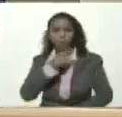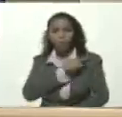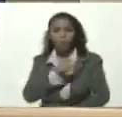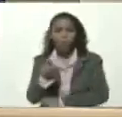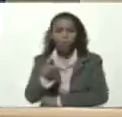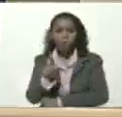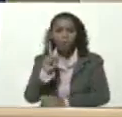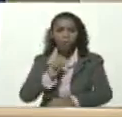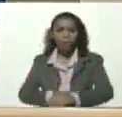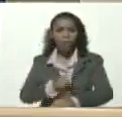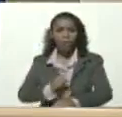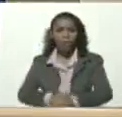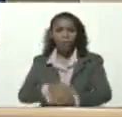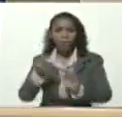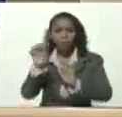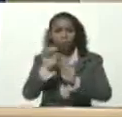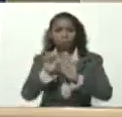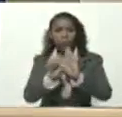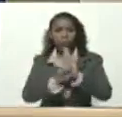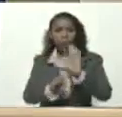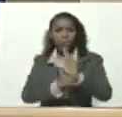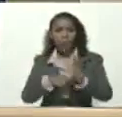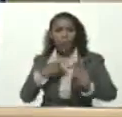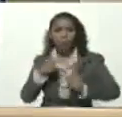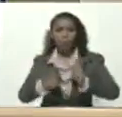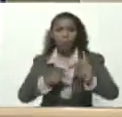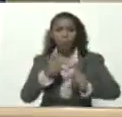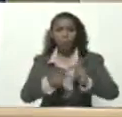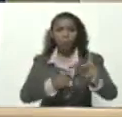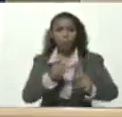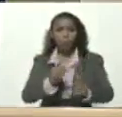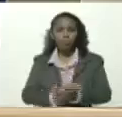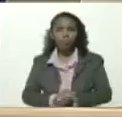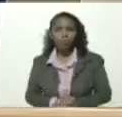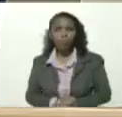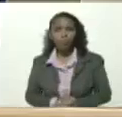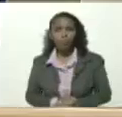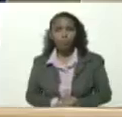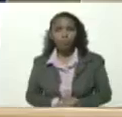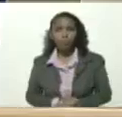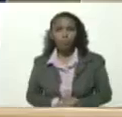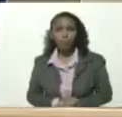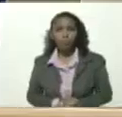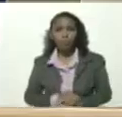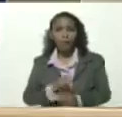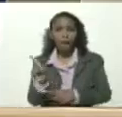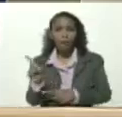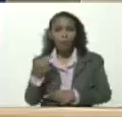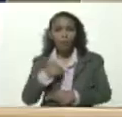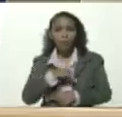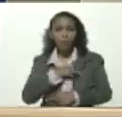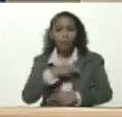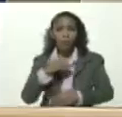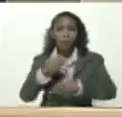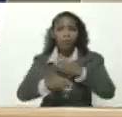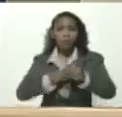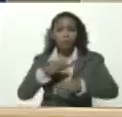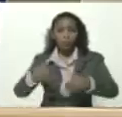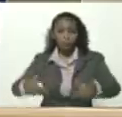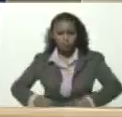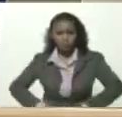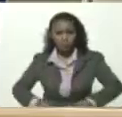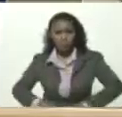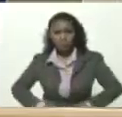lapsos, etapas, procesos, procedimientos. Allí nosotros hemos hecho un esfuerzo enorme,